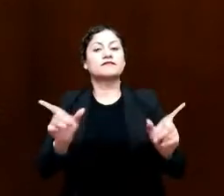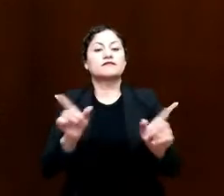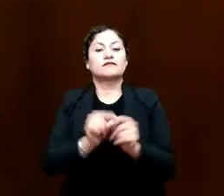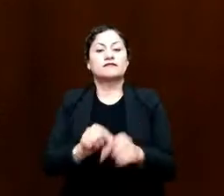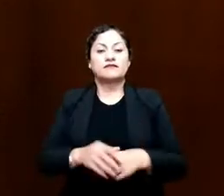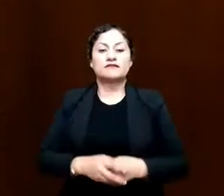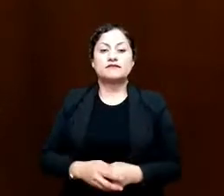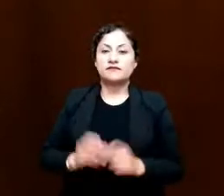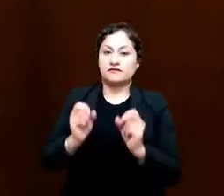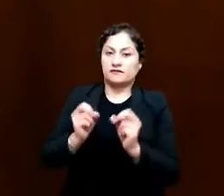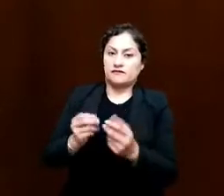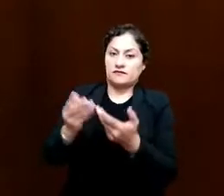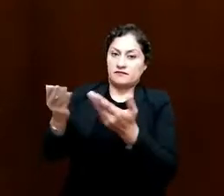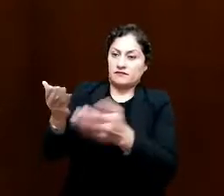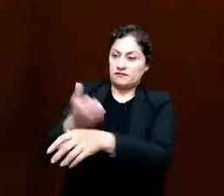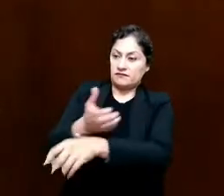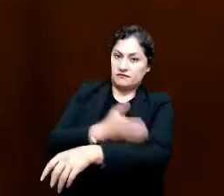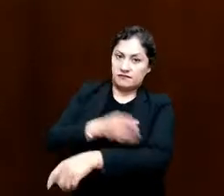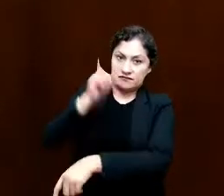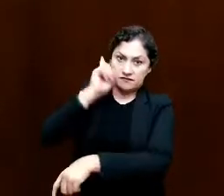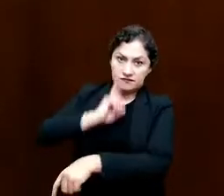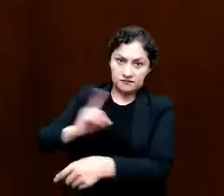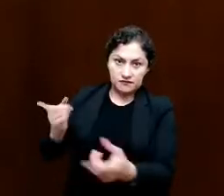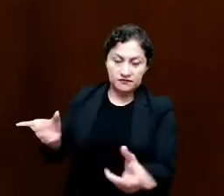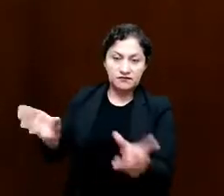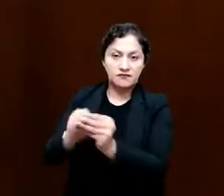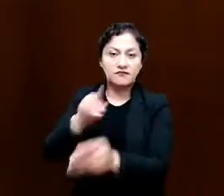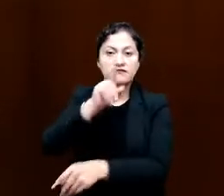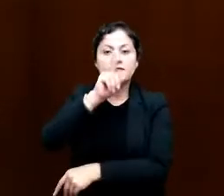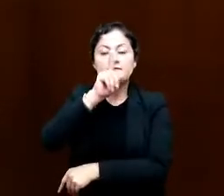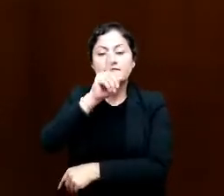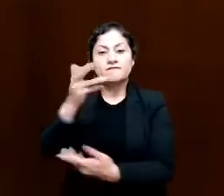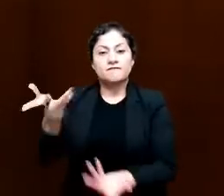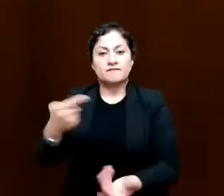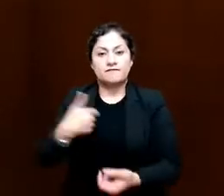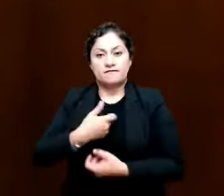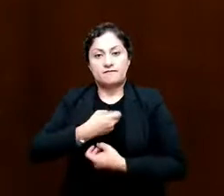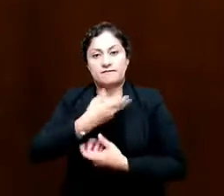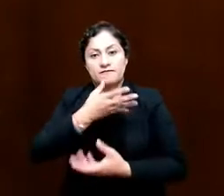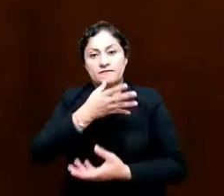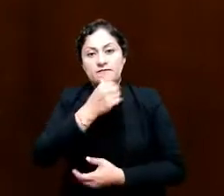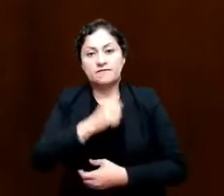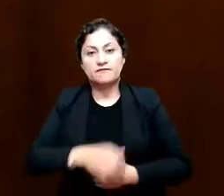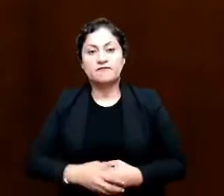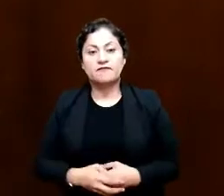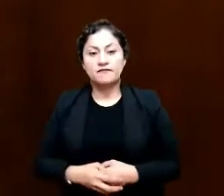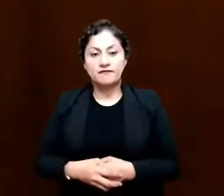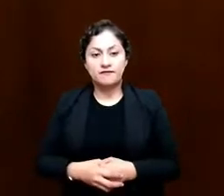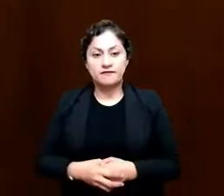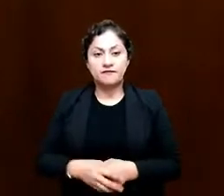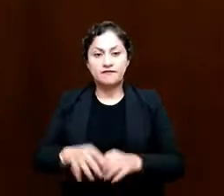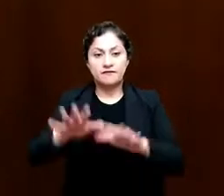a sus compañeros No me dejan hablar diputada